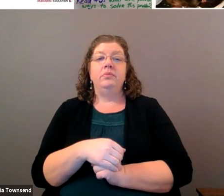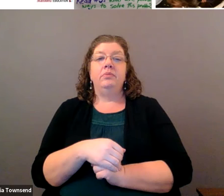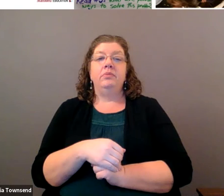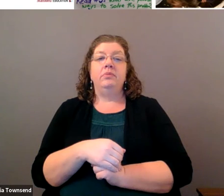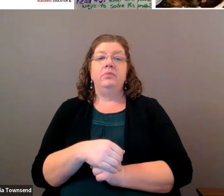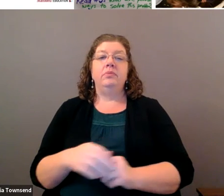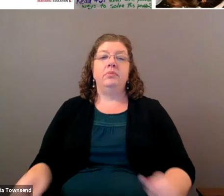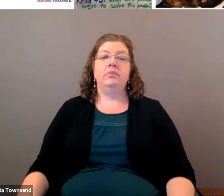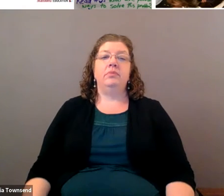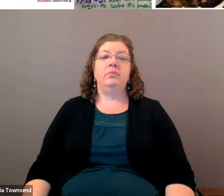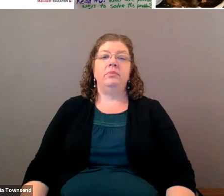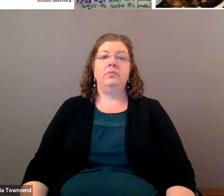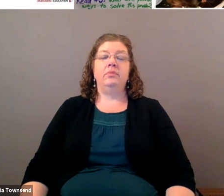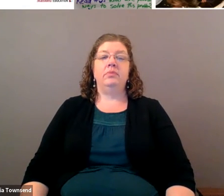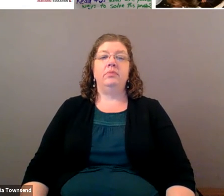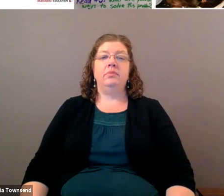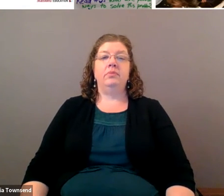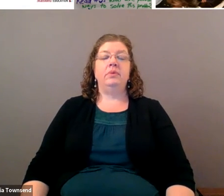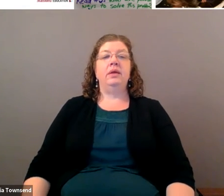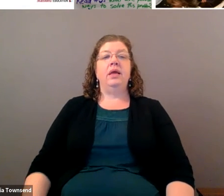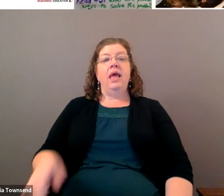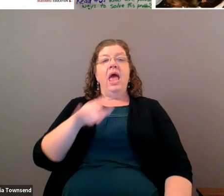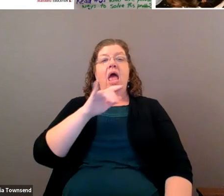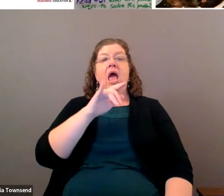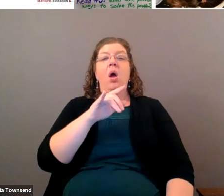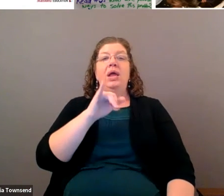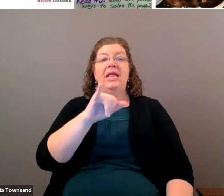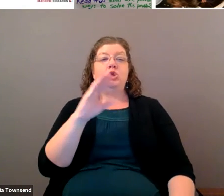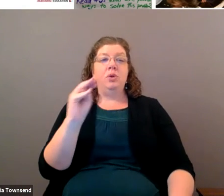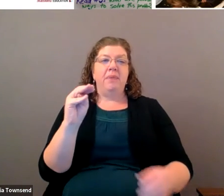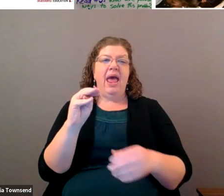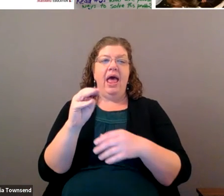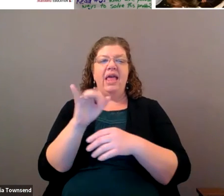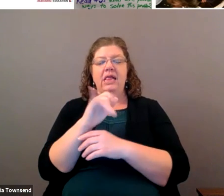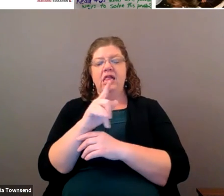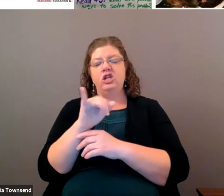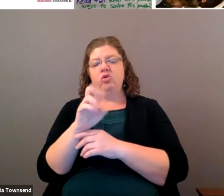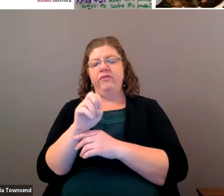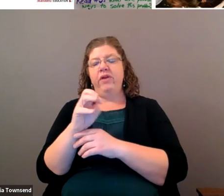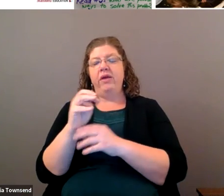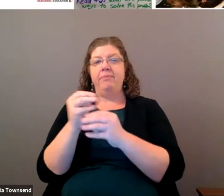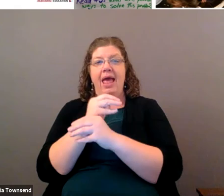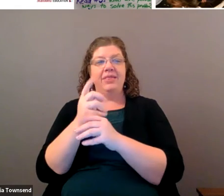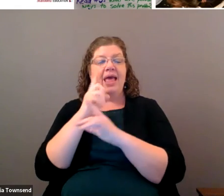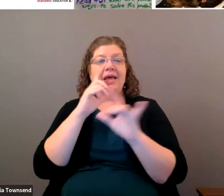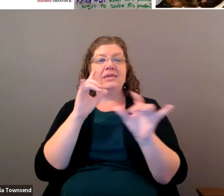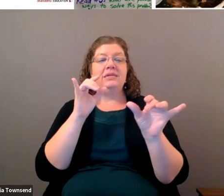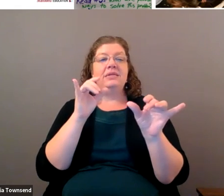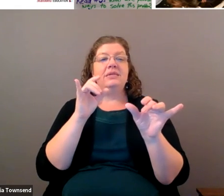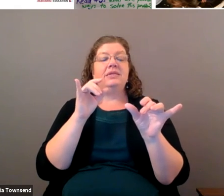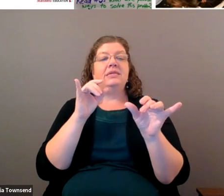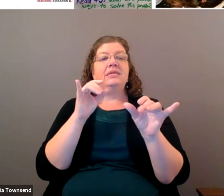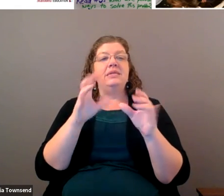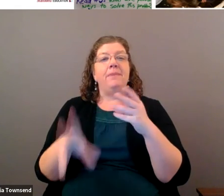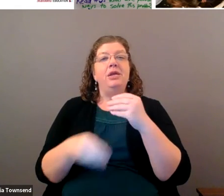cómo el programa de Illustrative Math tiene algunas cosas en común